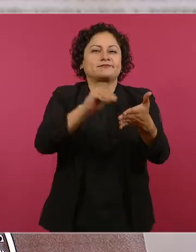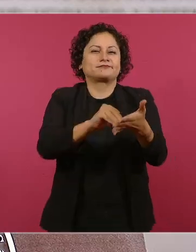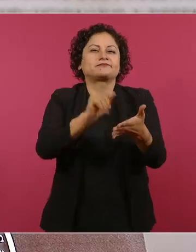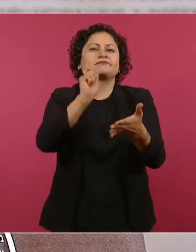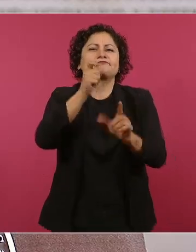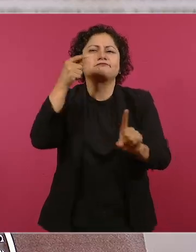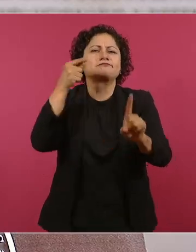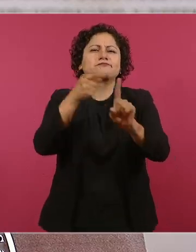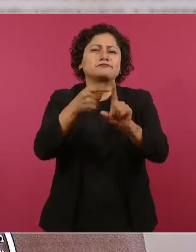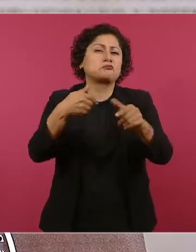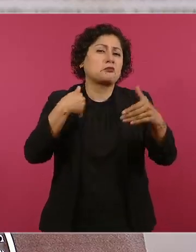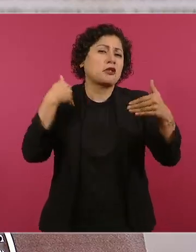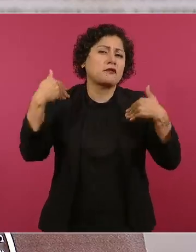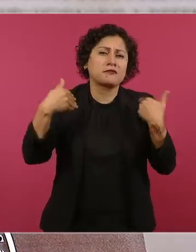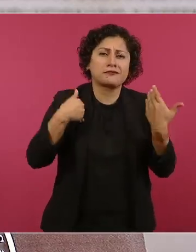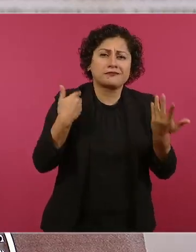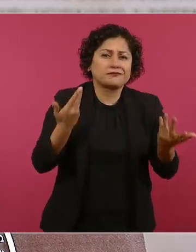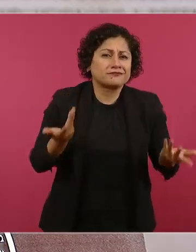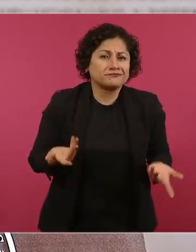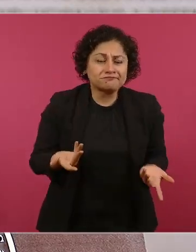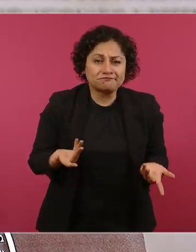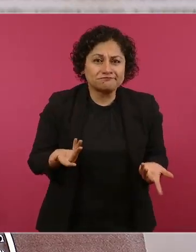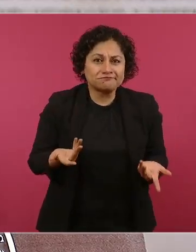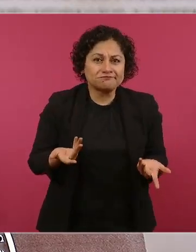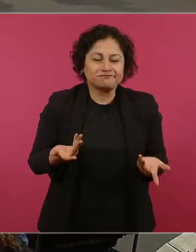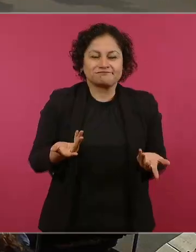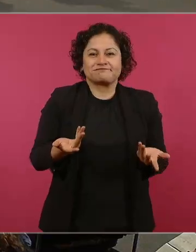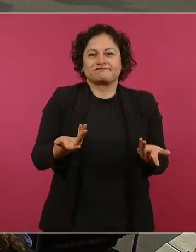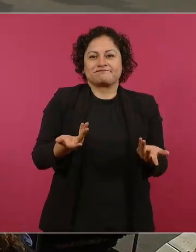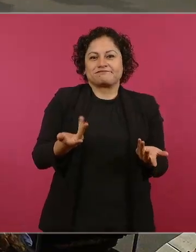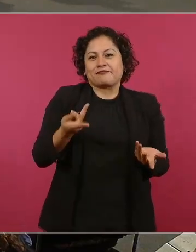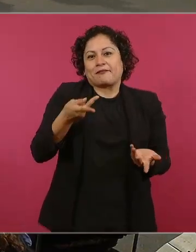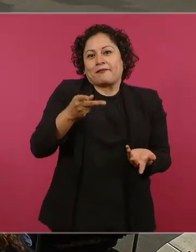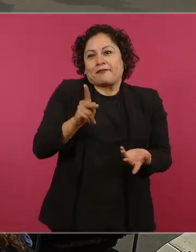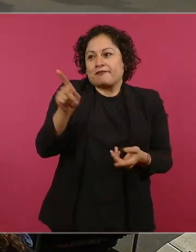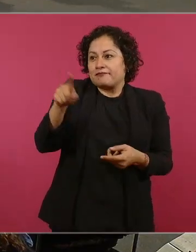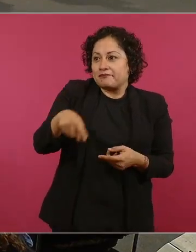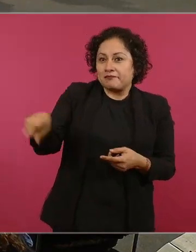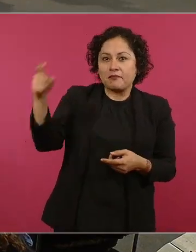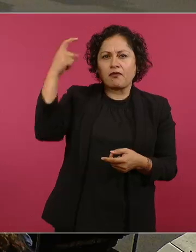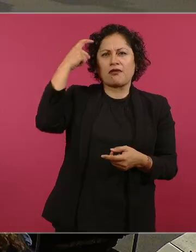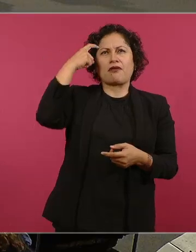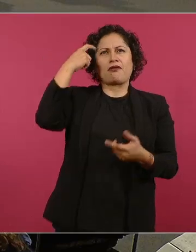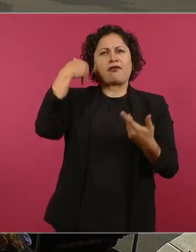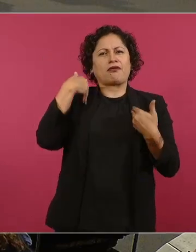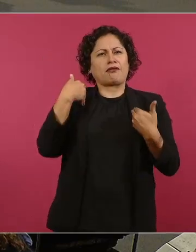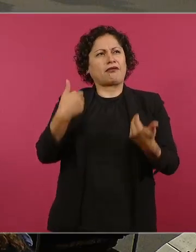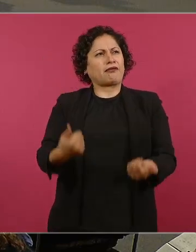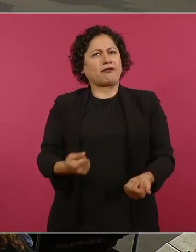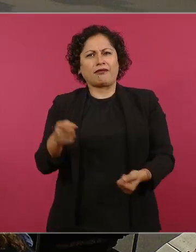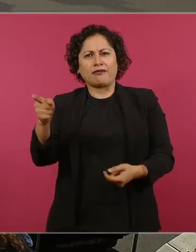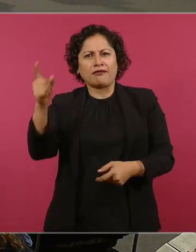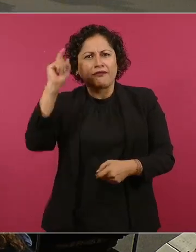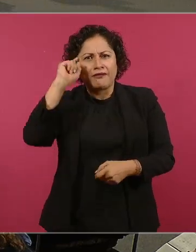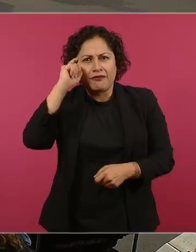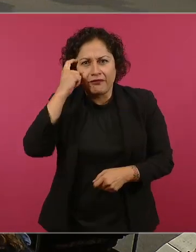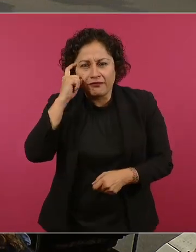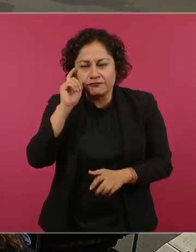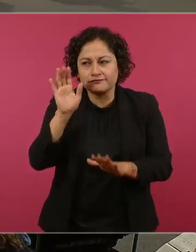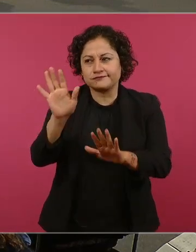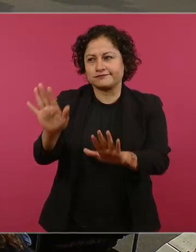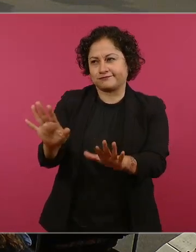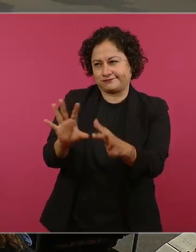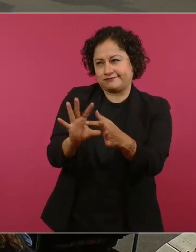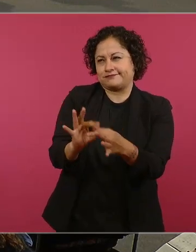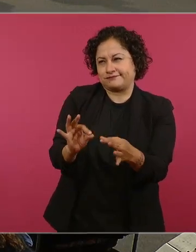bueno, ya hasta hay que explicarles los memes y la comedia que circula en internet